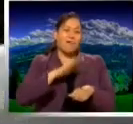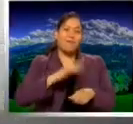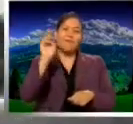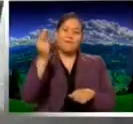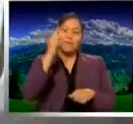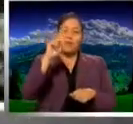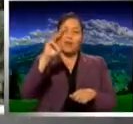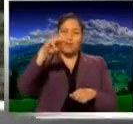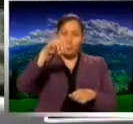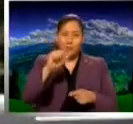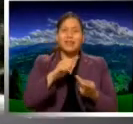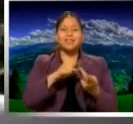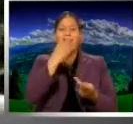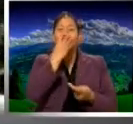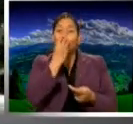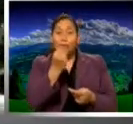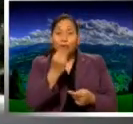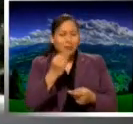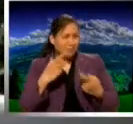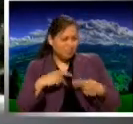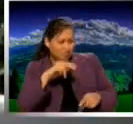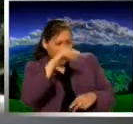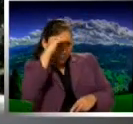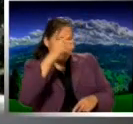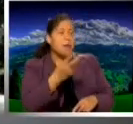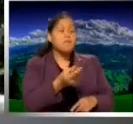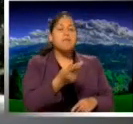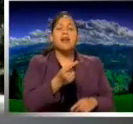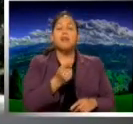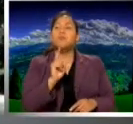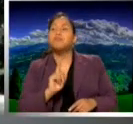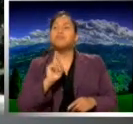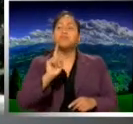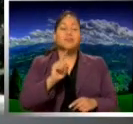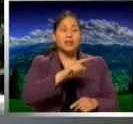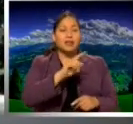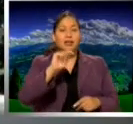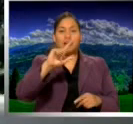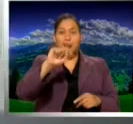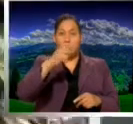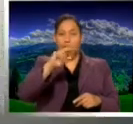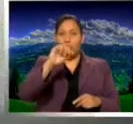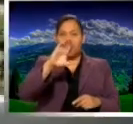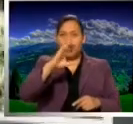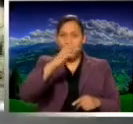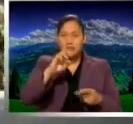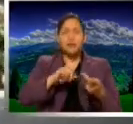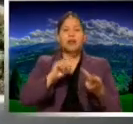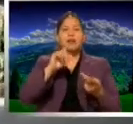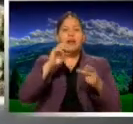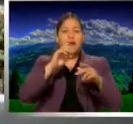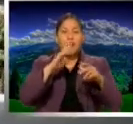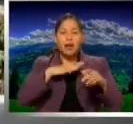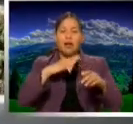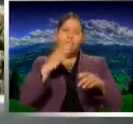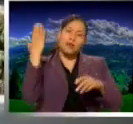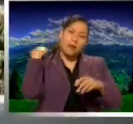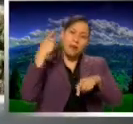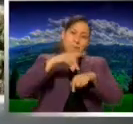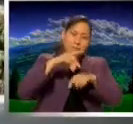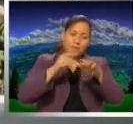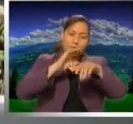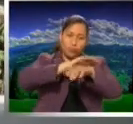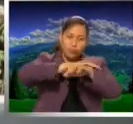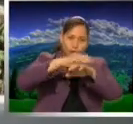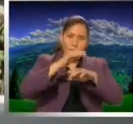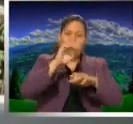pero hay coyotes. Las personas luego los confunden con perros callejeros. Hay tlacuaches, hay armadillos, hay reptiles, hay víbora